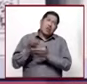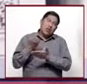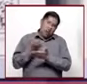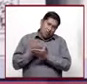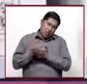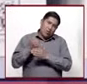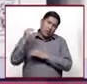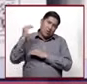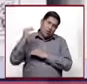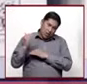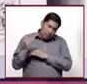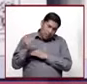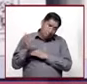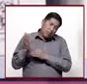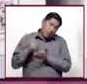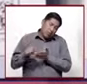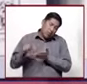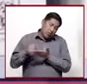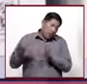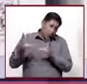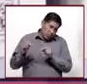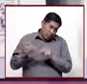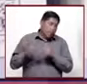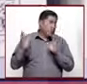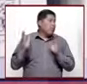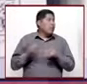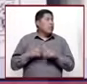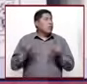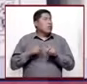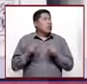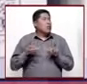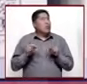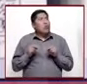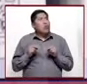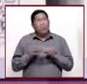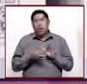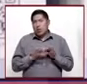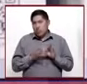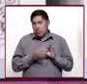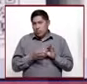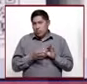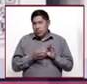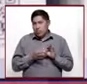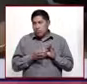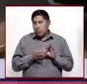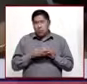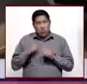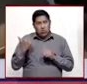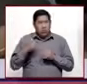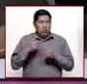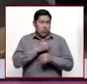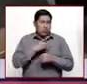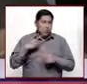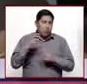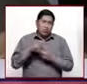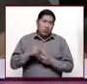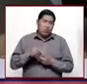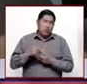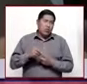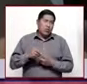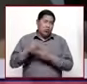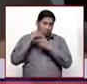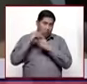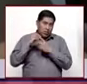generar más cantidad de parlamentarios, pero no es la solución. O sea, los supraestatales, por supuesto que en lo personal pienso